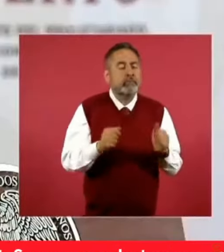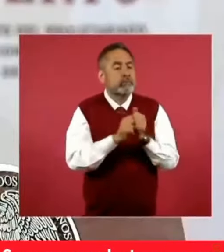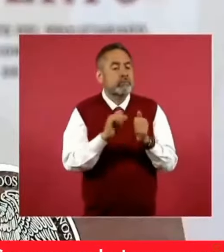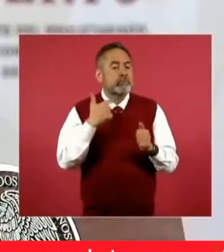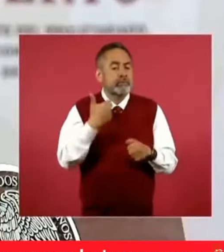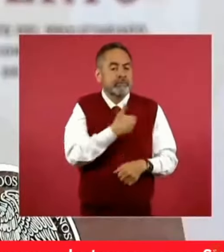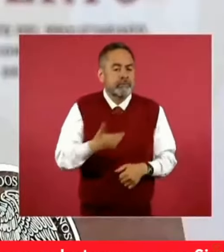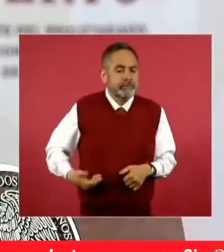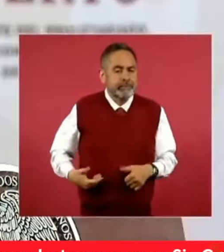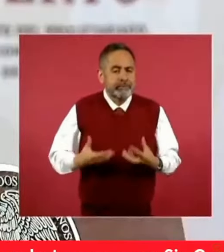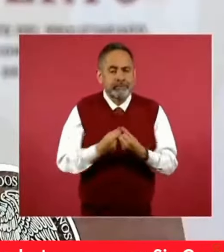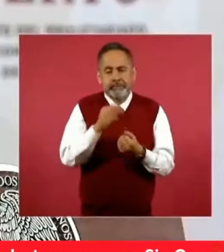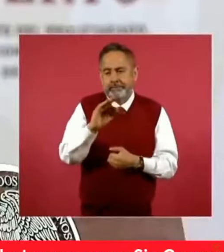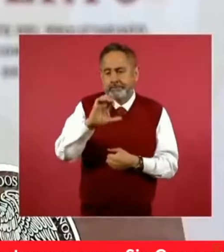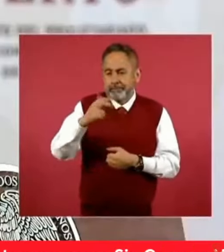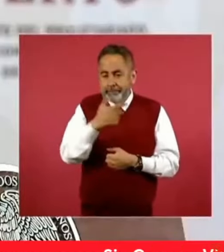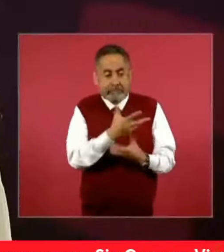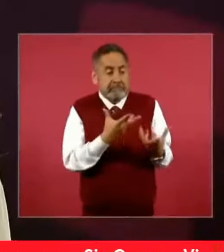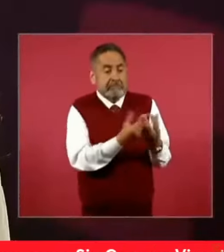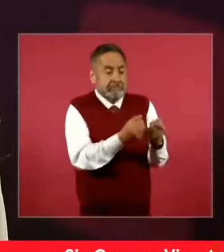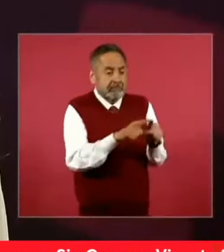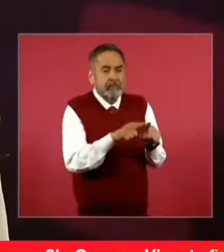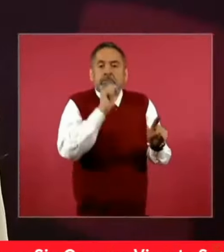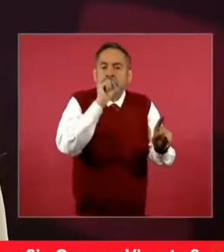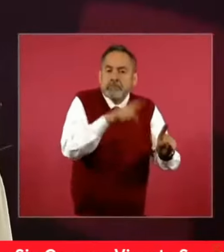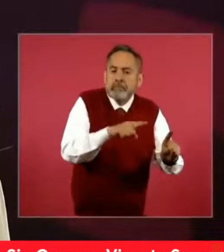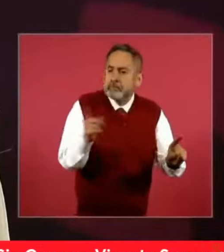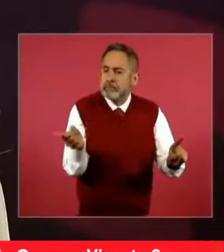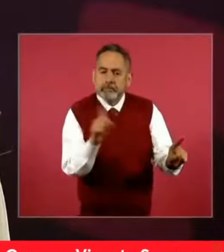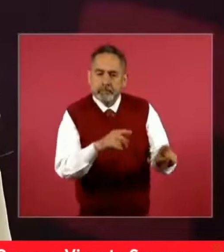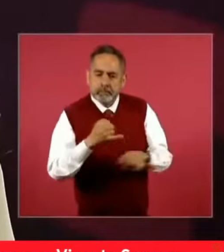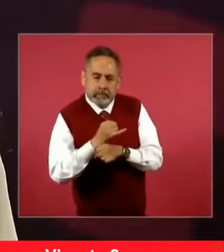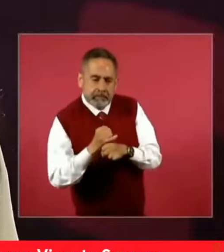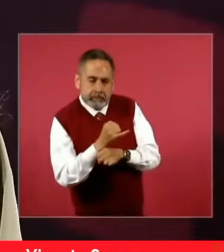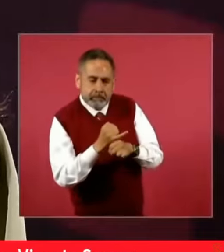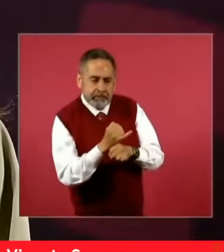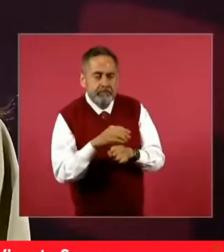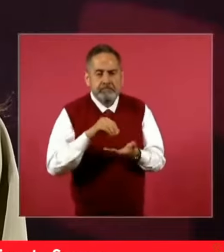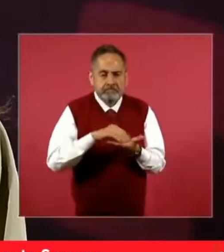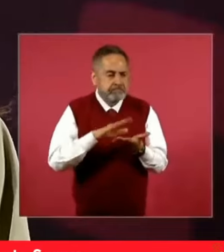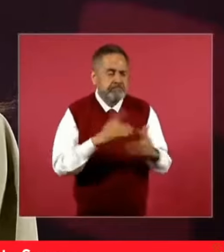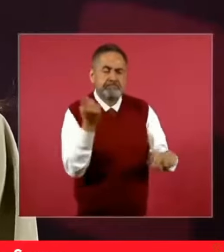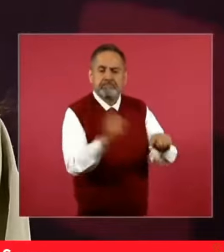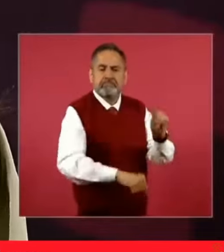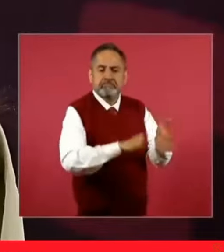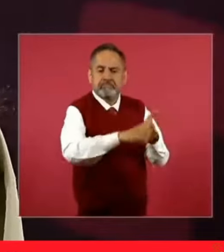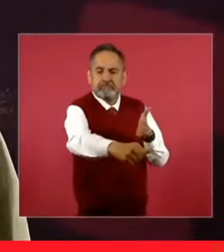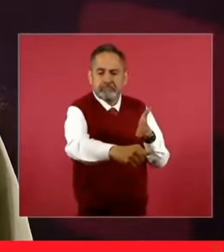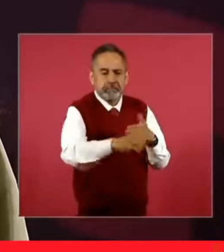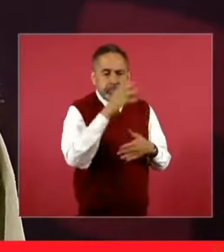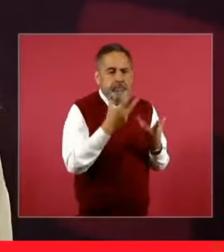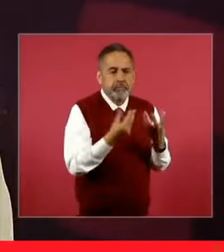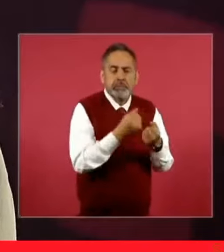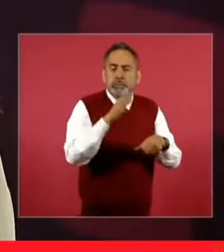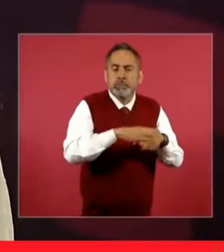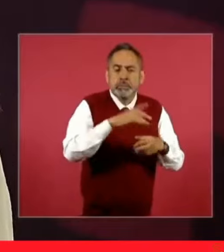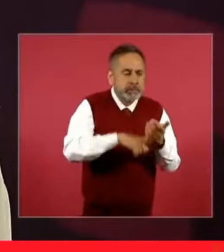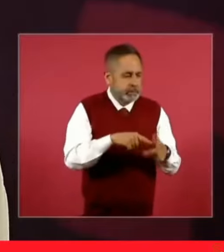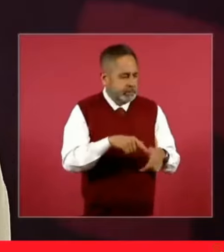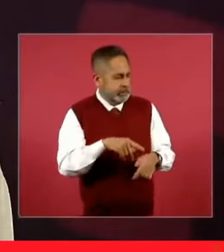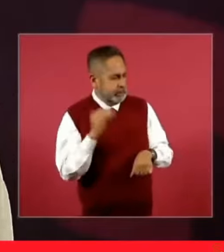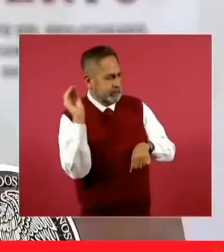expresidente panista Felipe Calderón, quien fue investigado y tiene un proceso de inhabilitación por conductas que